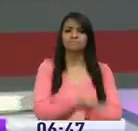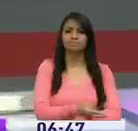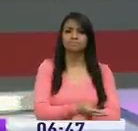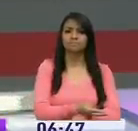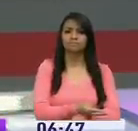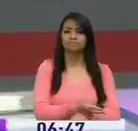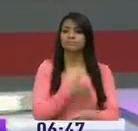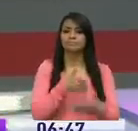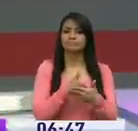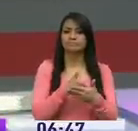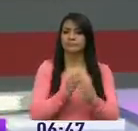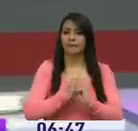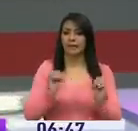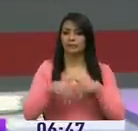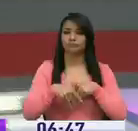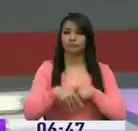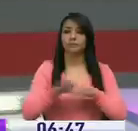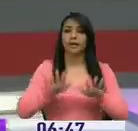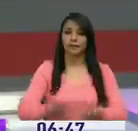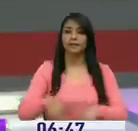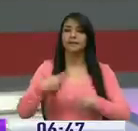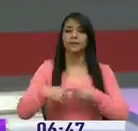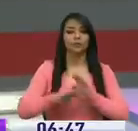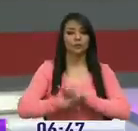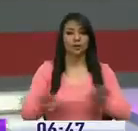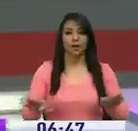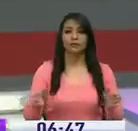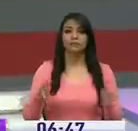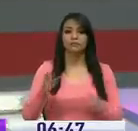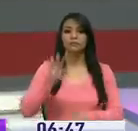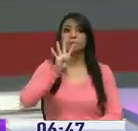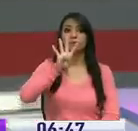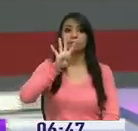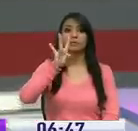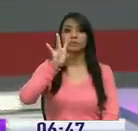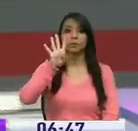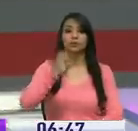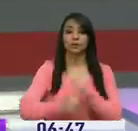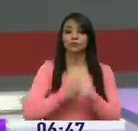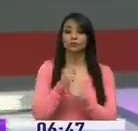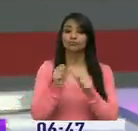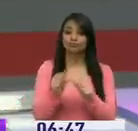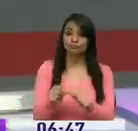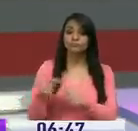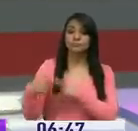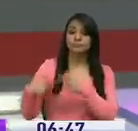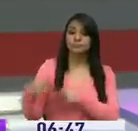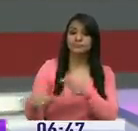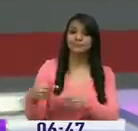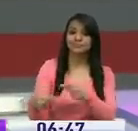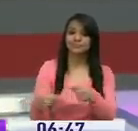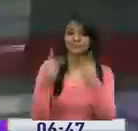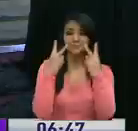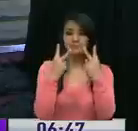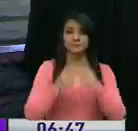interrupción y solamente en nuestra ciudad ya desde hace 474 años veamos